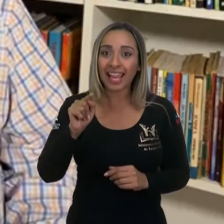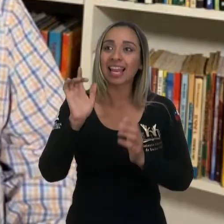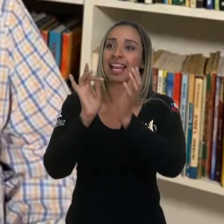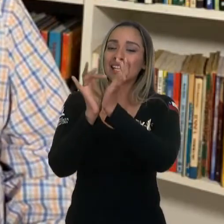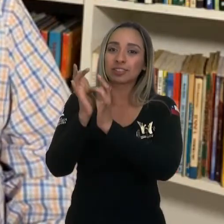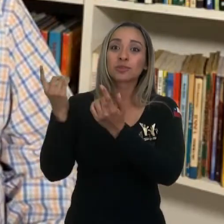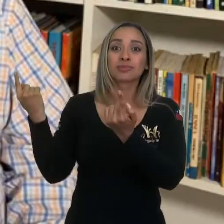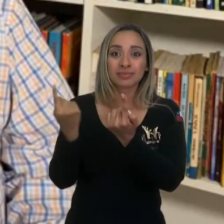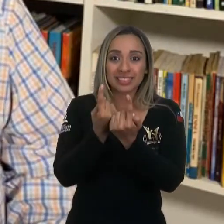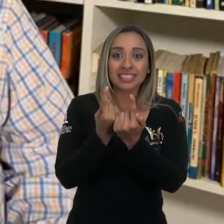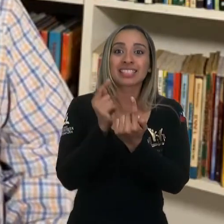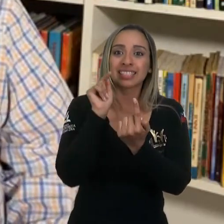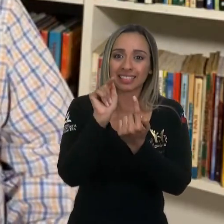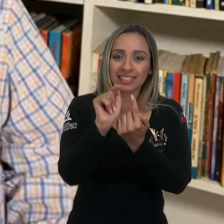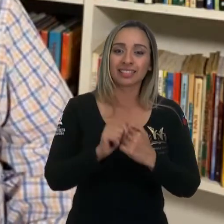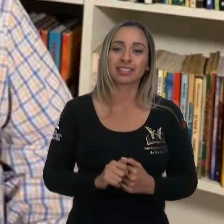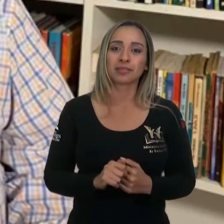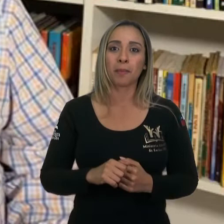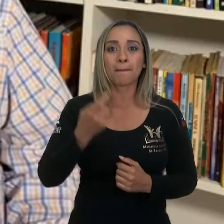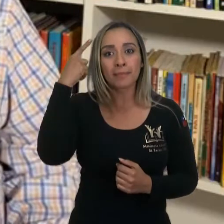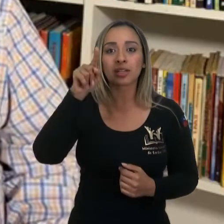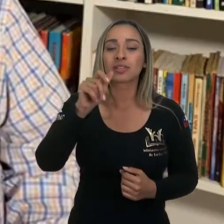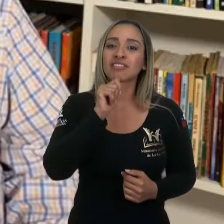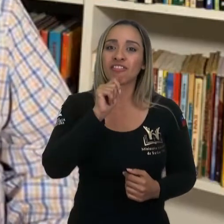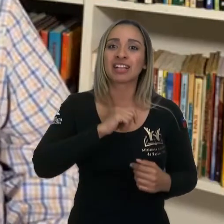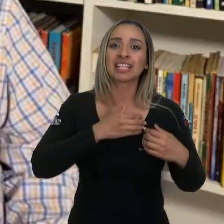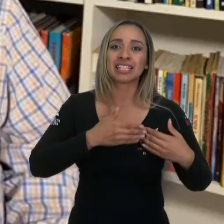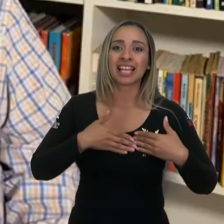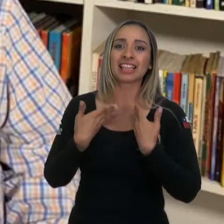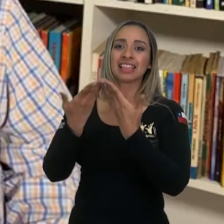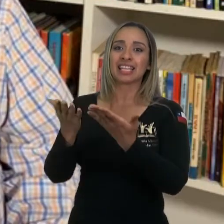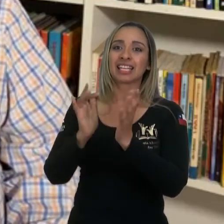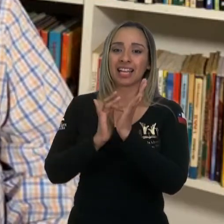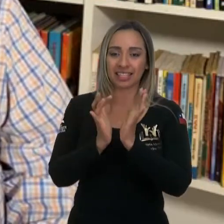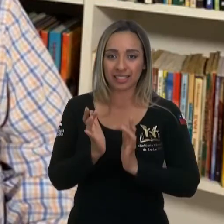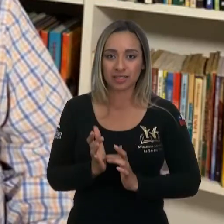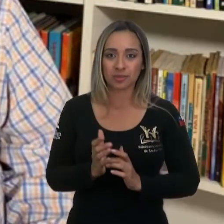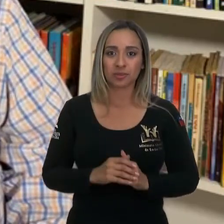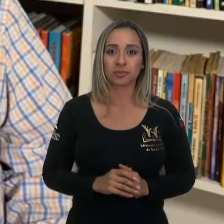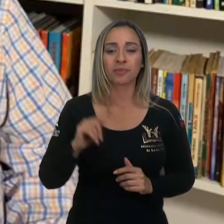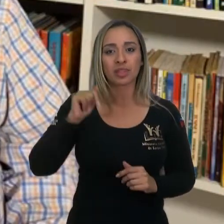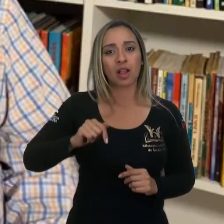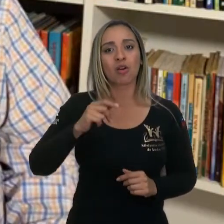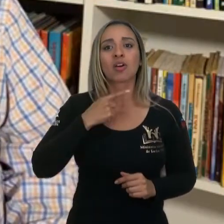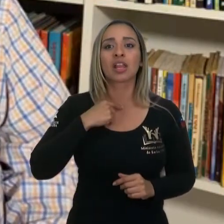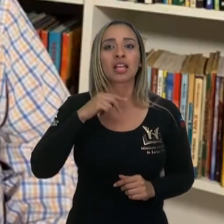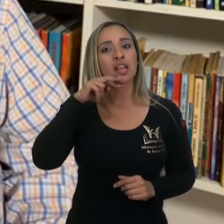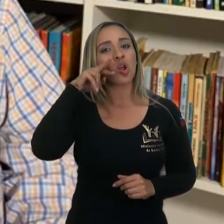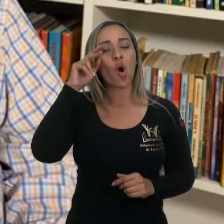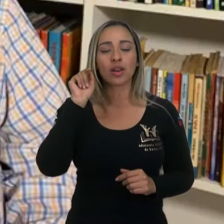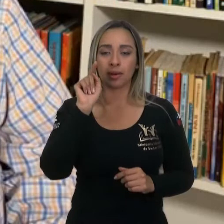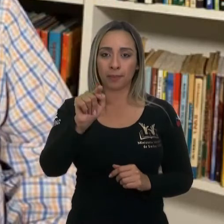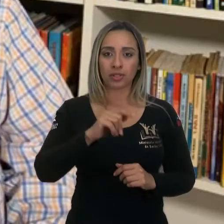que tú imaginas. Por eso, entrégate a Jesús, ríndete a Jesús. Yo quiero hacer una oración contigo en este